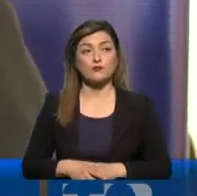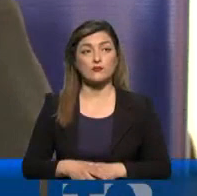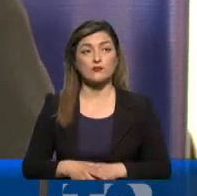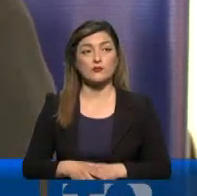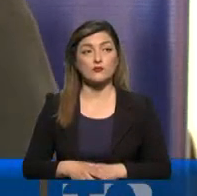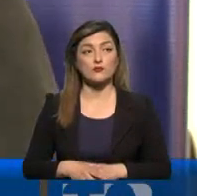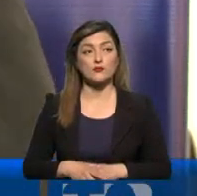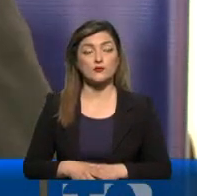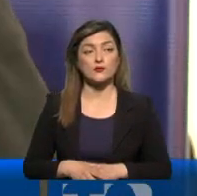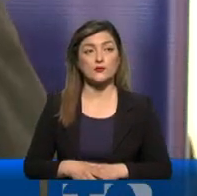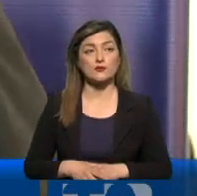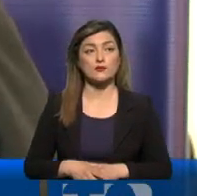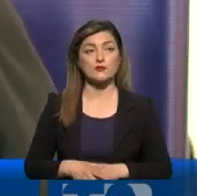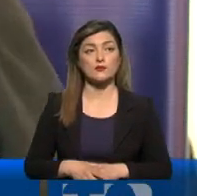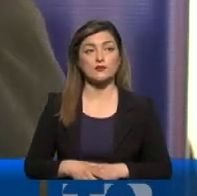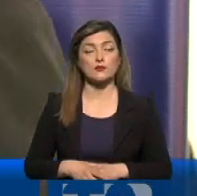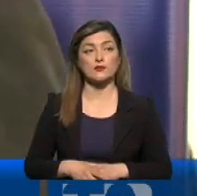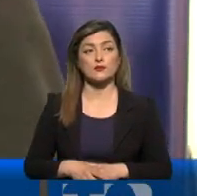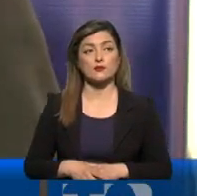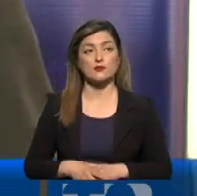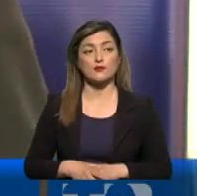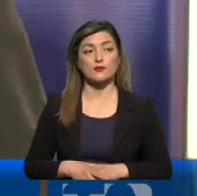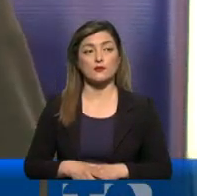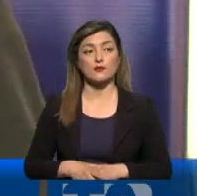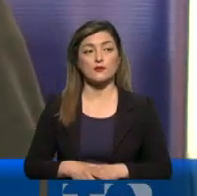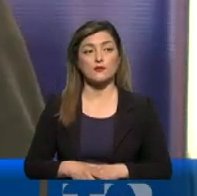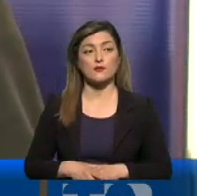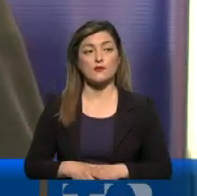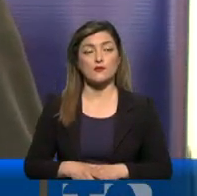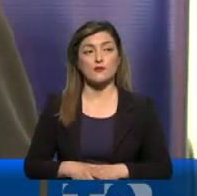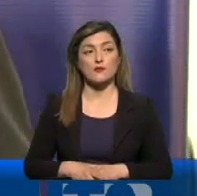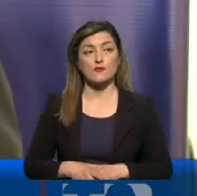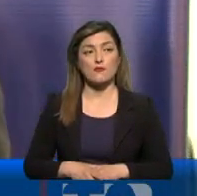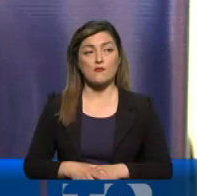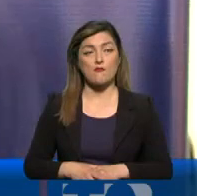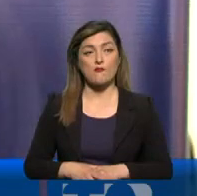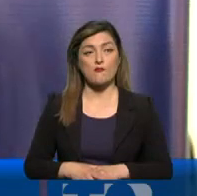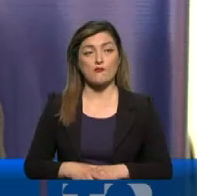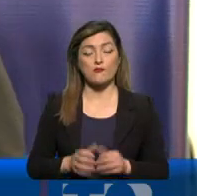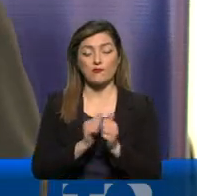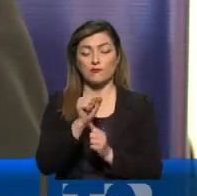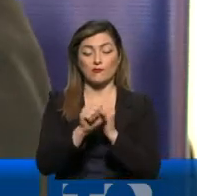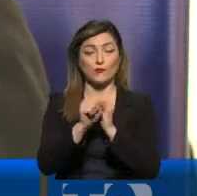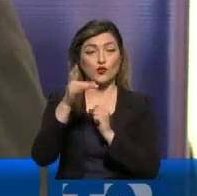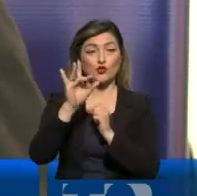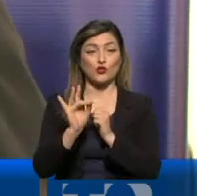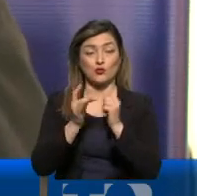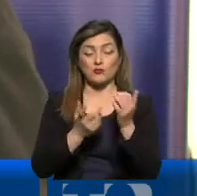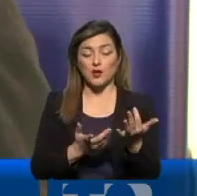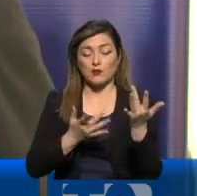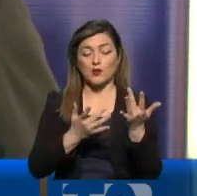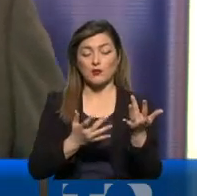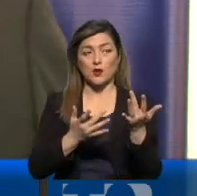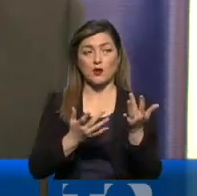estos esta tarifa después de 18 años de espera